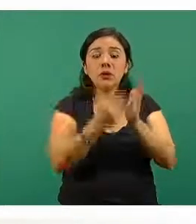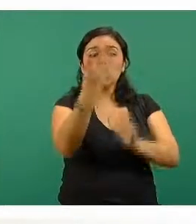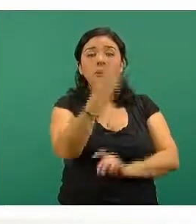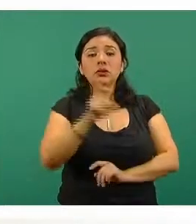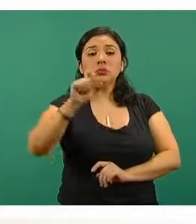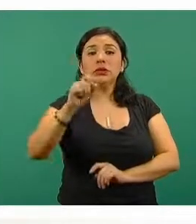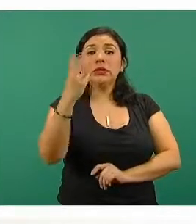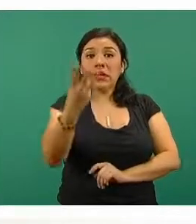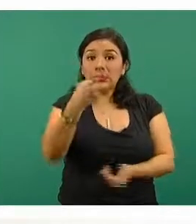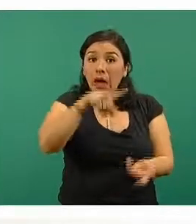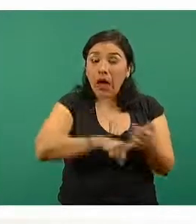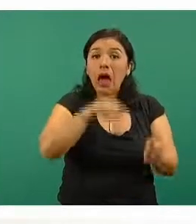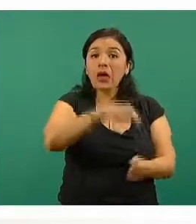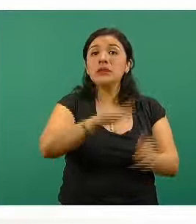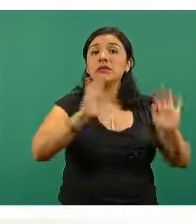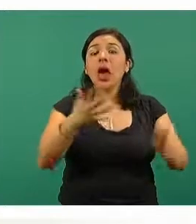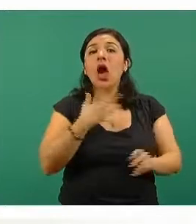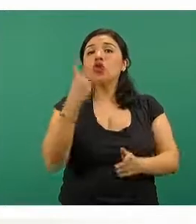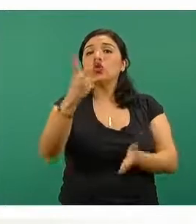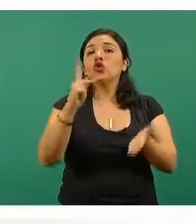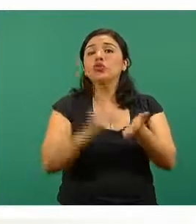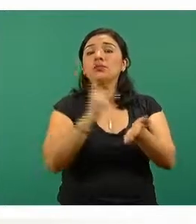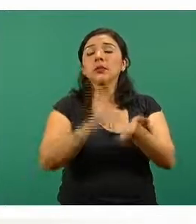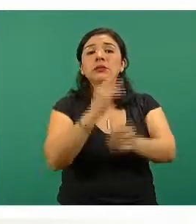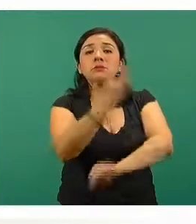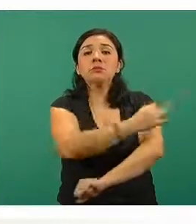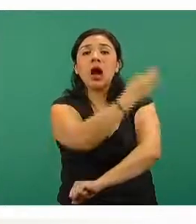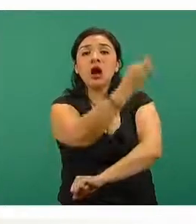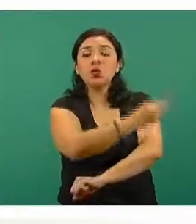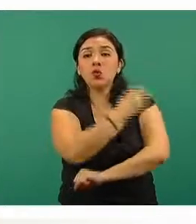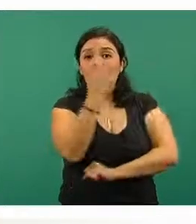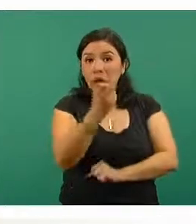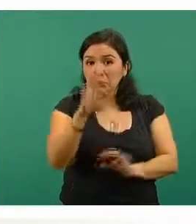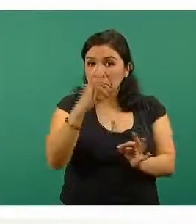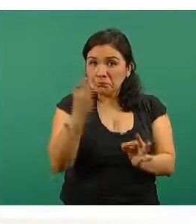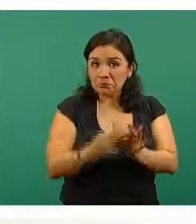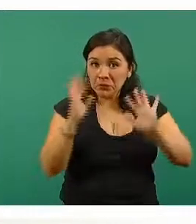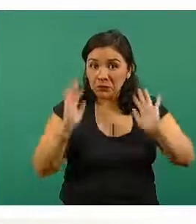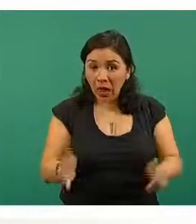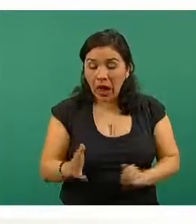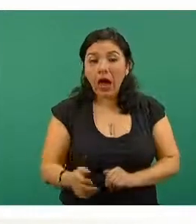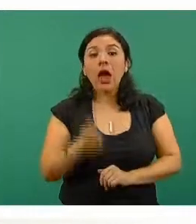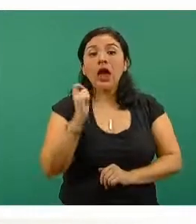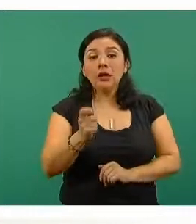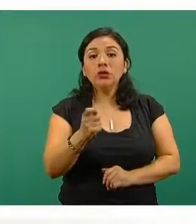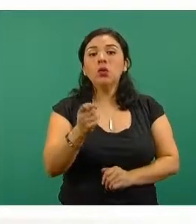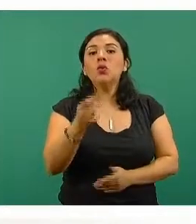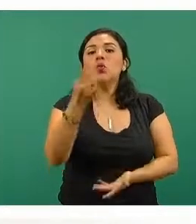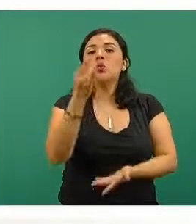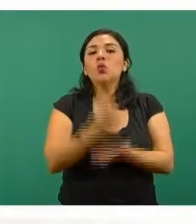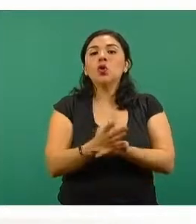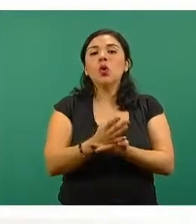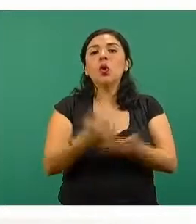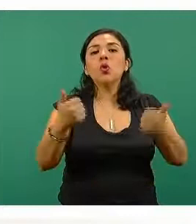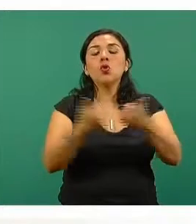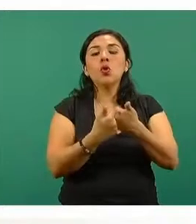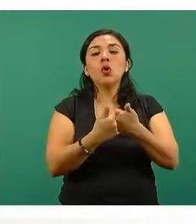565.423 de ellos ya tienen el esquema completo de 2 dosis, y especialmente o únicamente con la